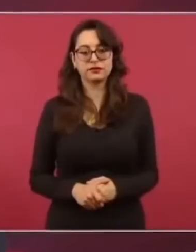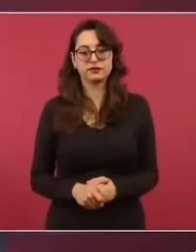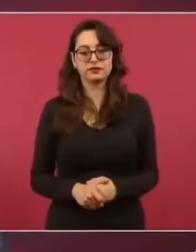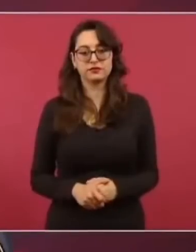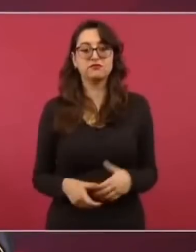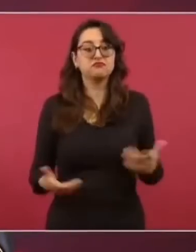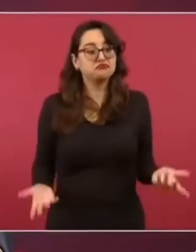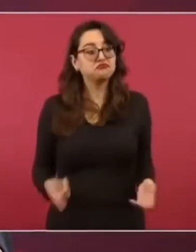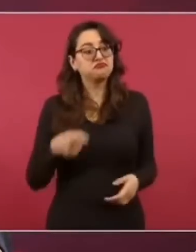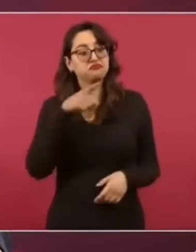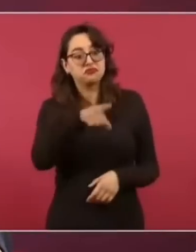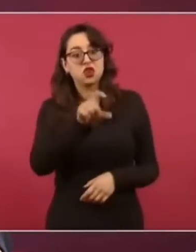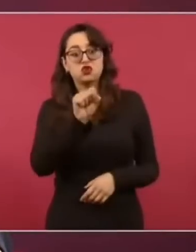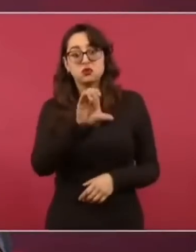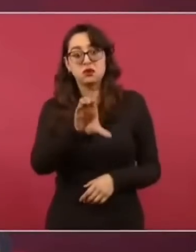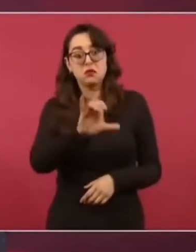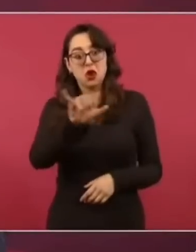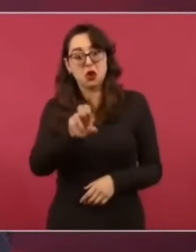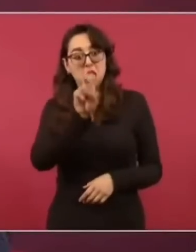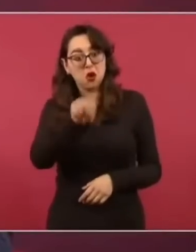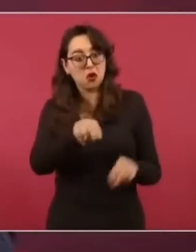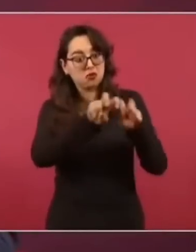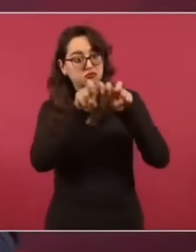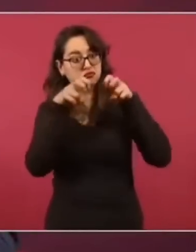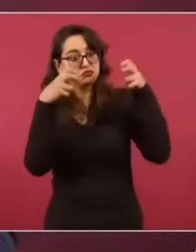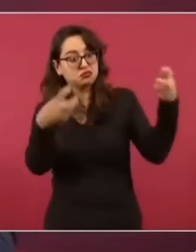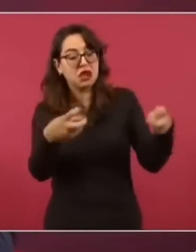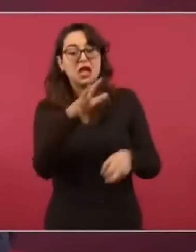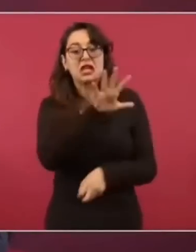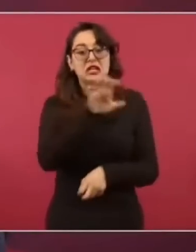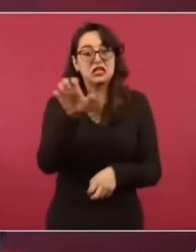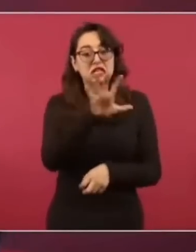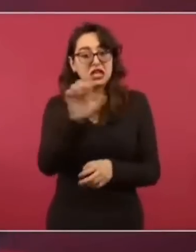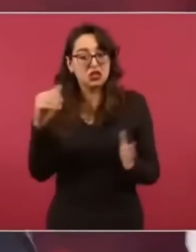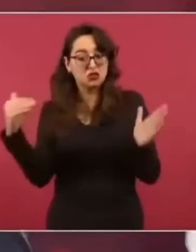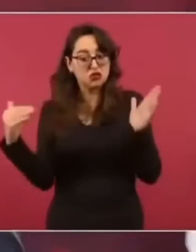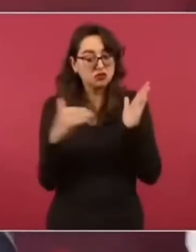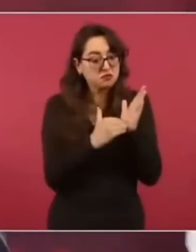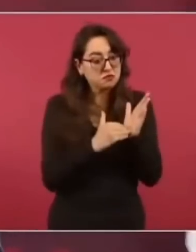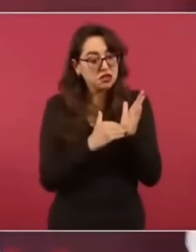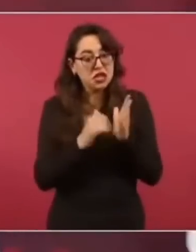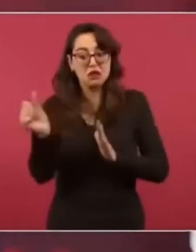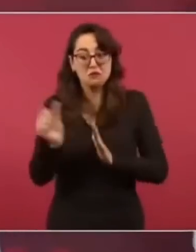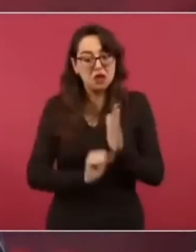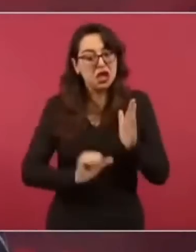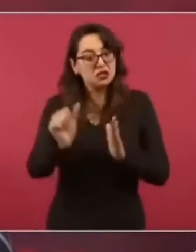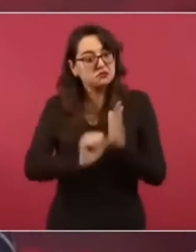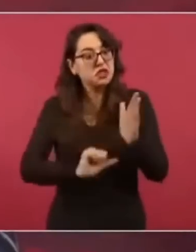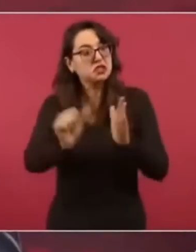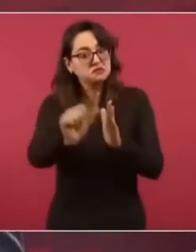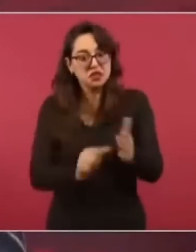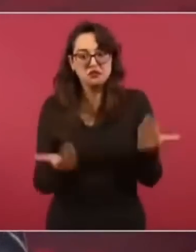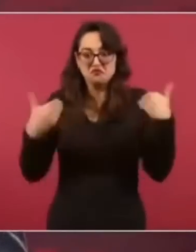ganando 500, 600 mil pesos mensuales los ministros de la Corte? Ya sabes por quién vas a votar.